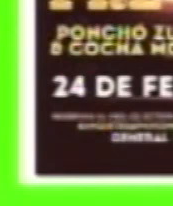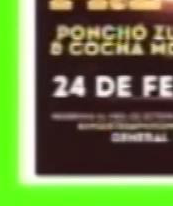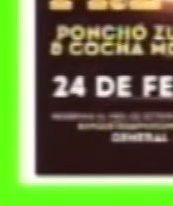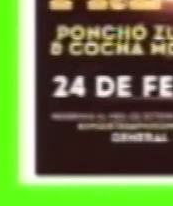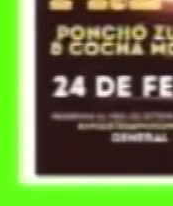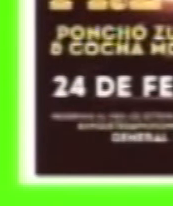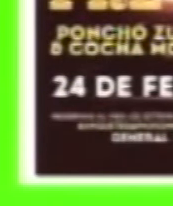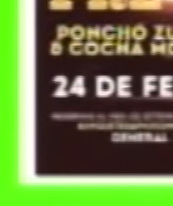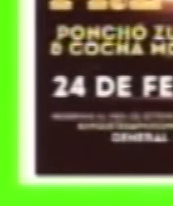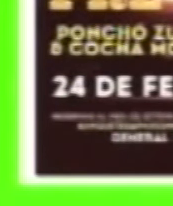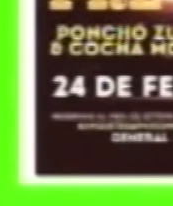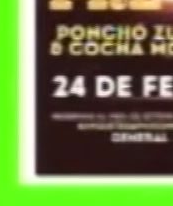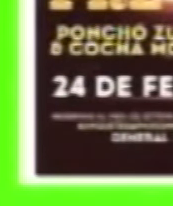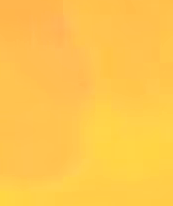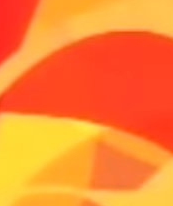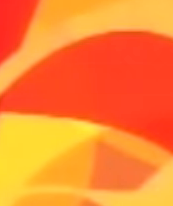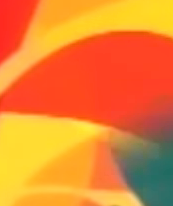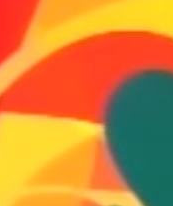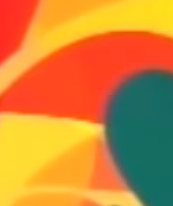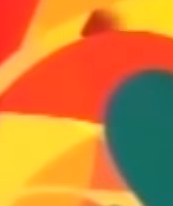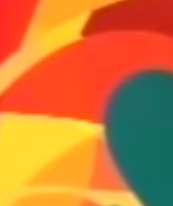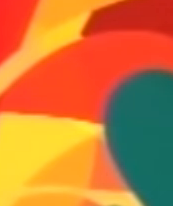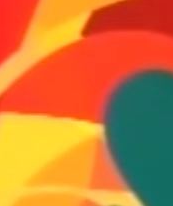378-2780. No se lo puede perder.